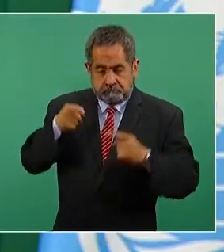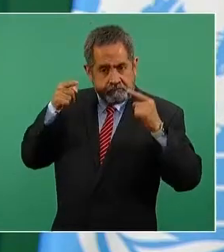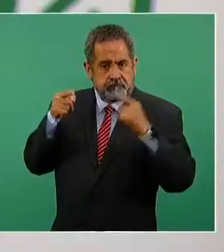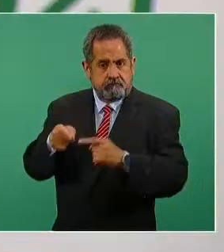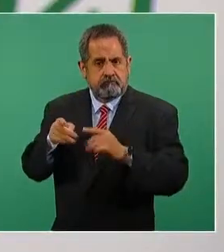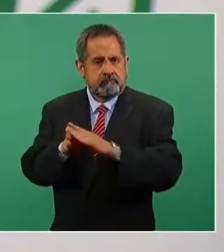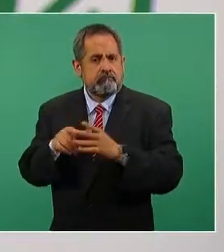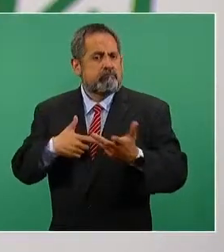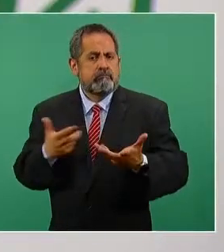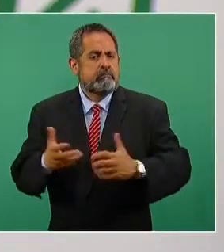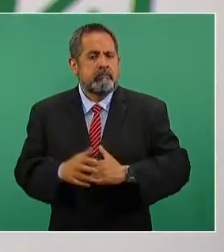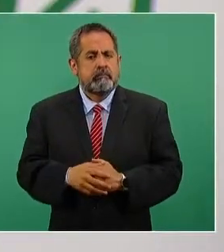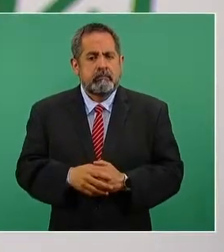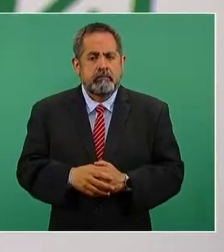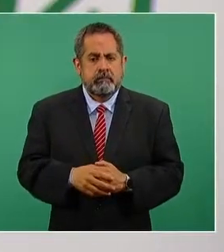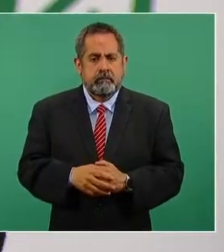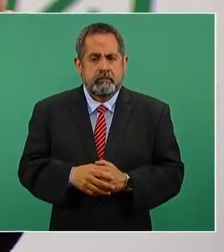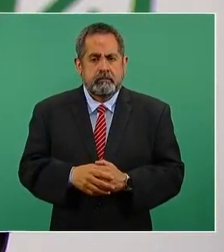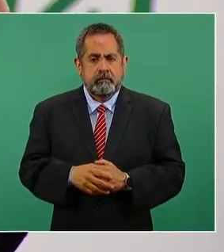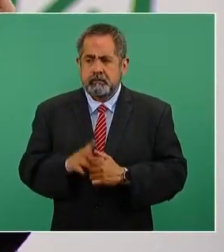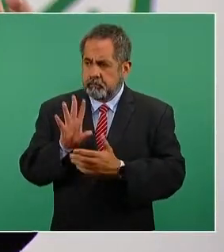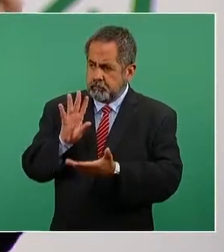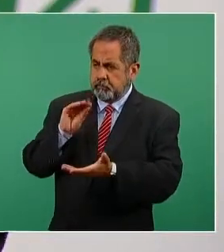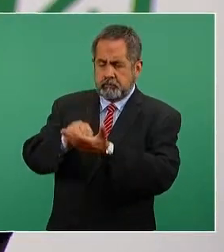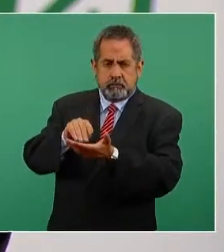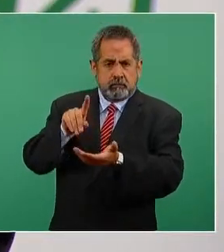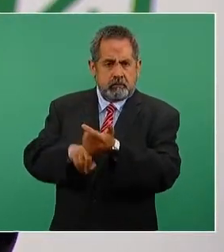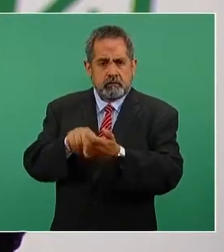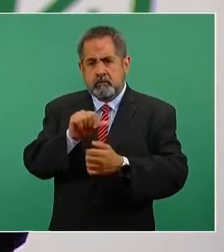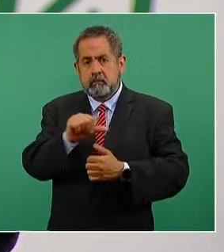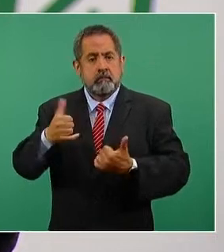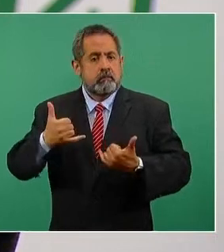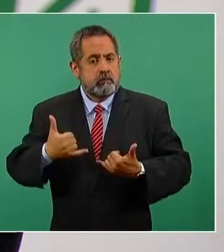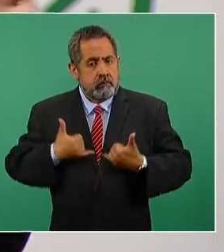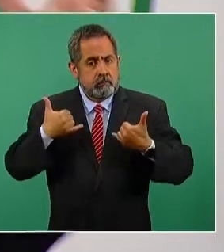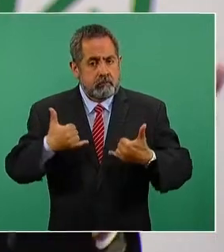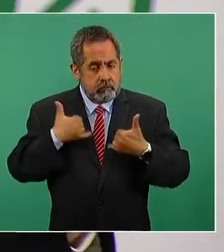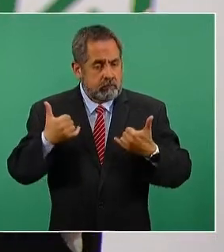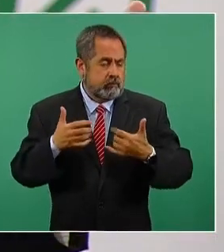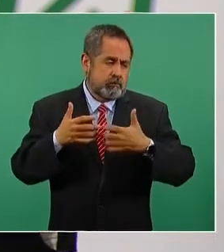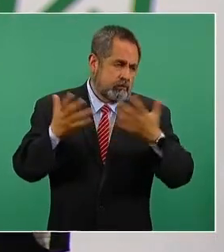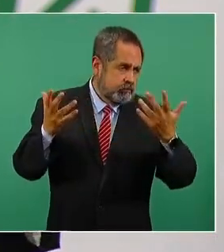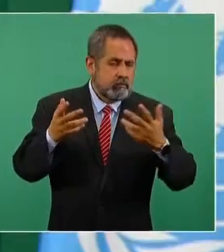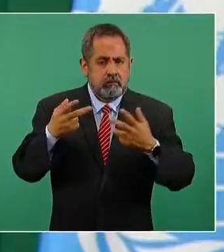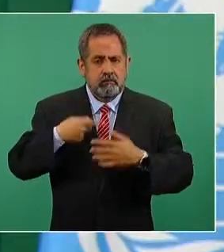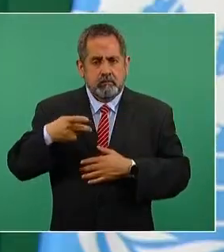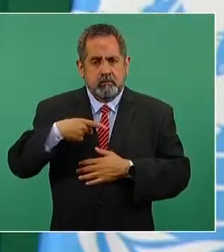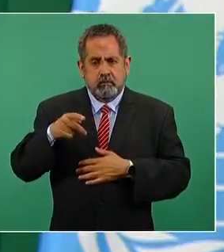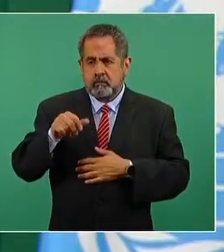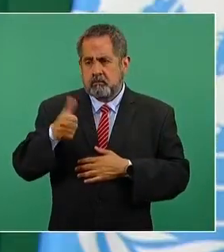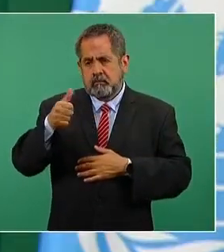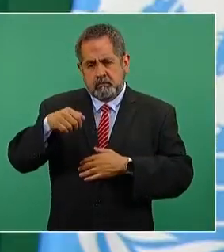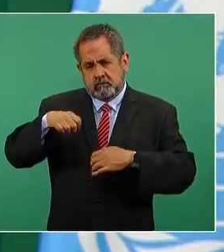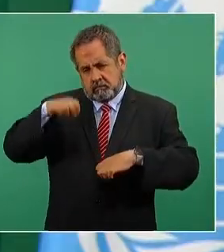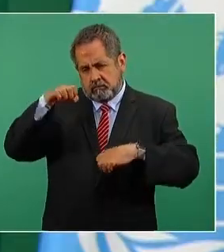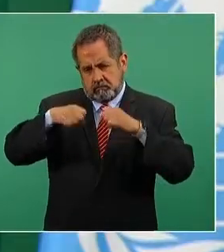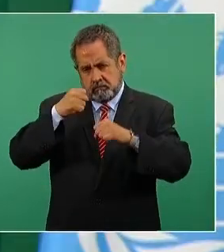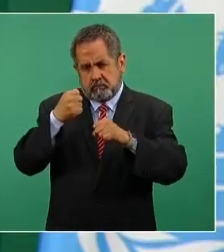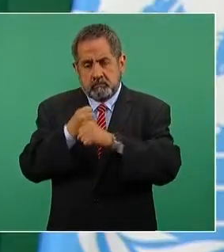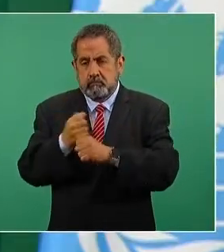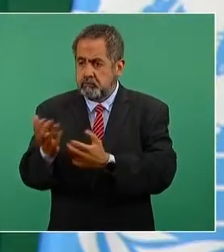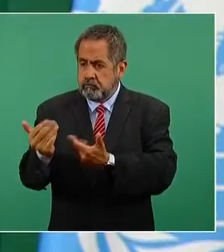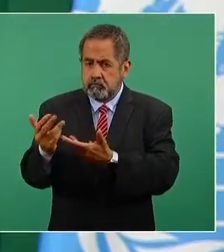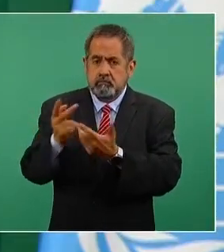quiere decir? Que se incluya a jóvenes o a personas de otras edades en